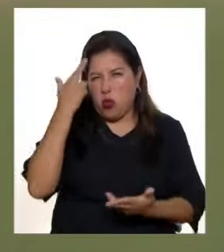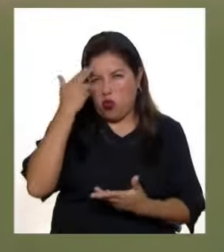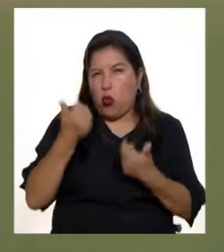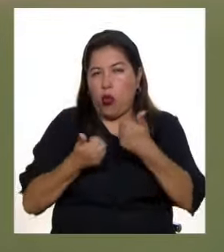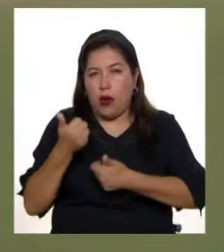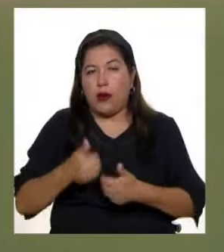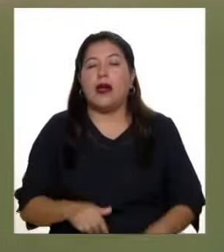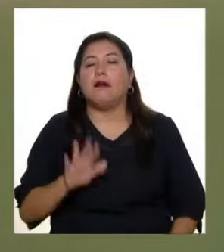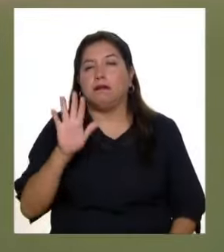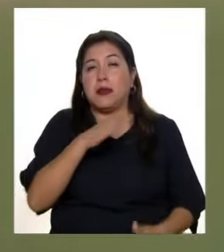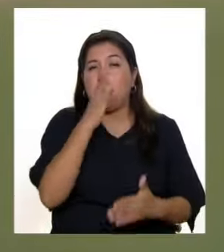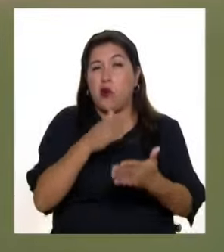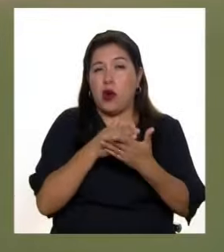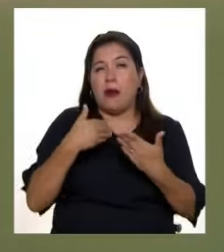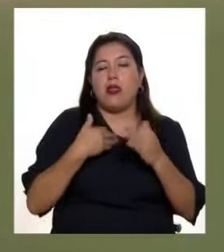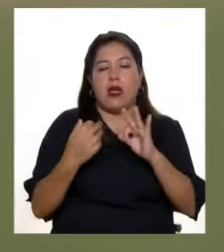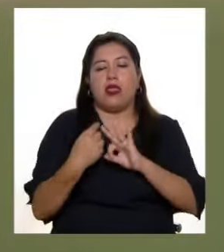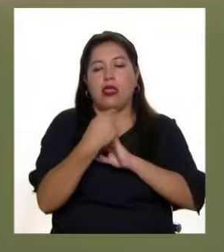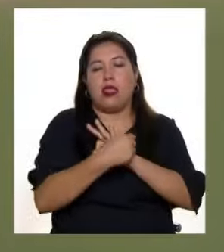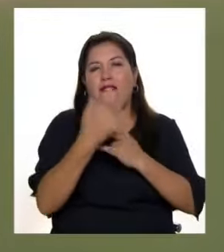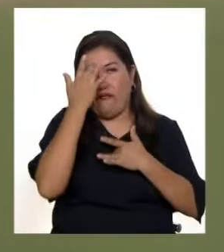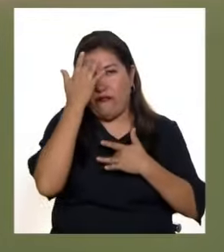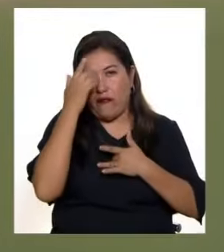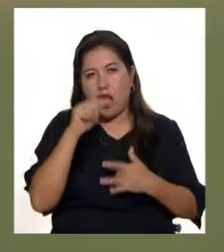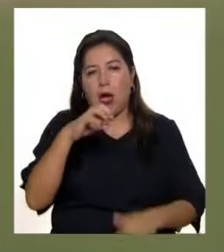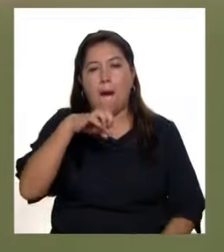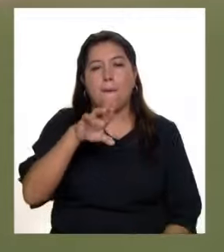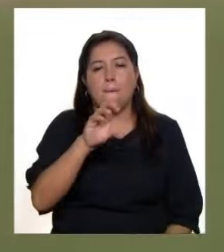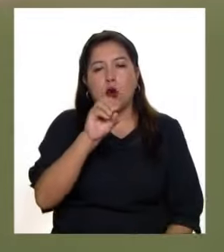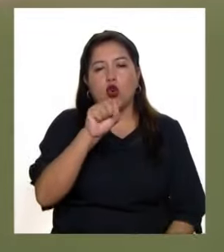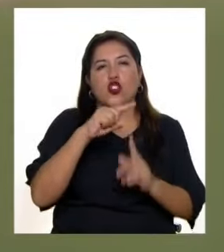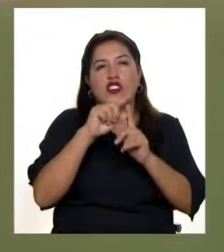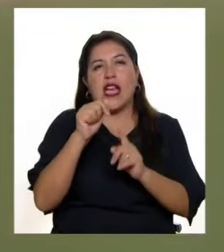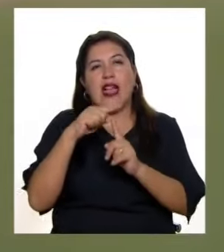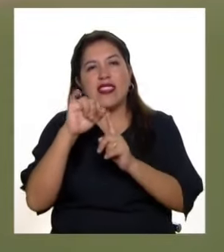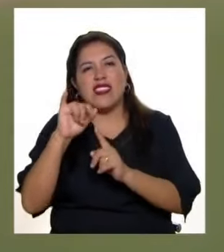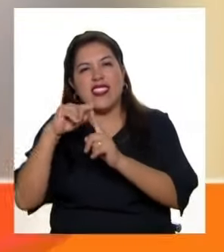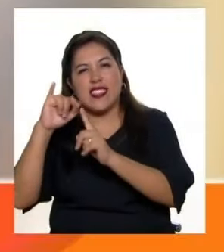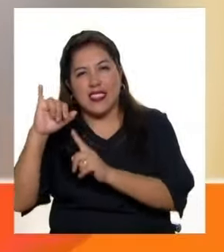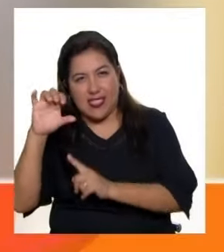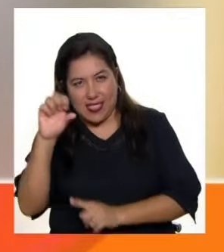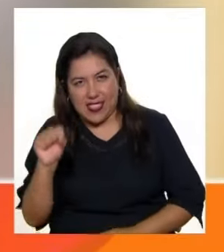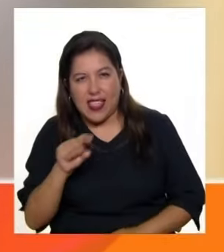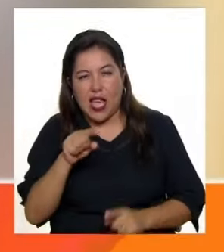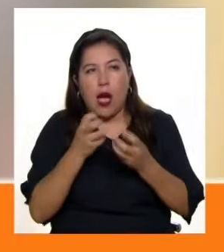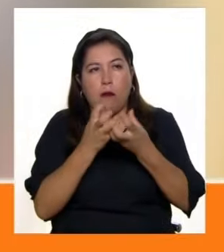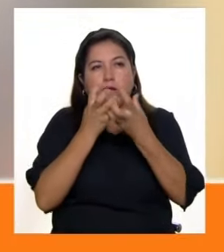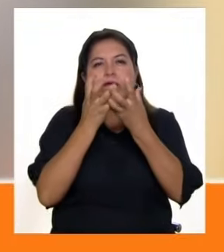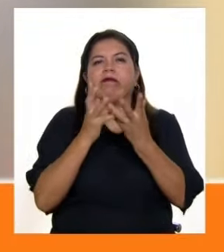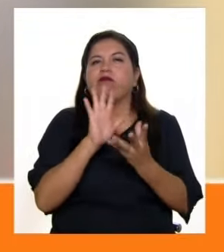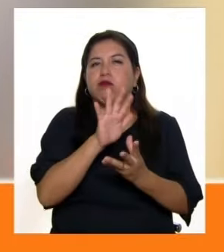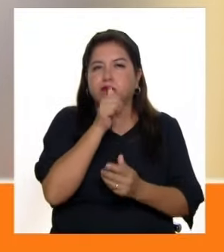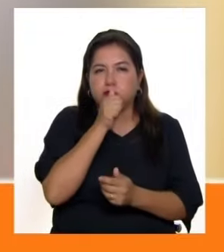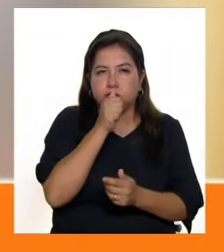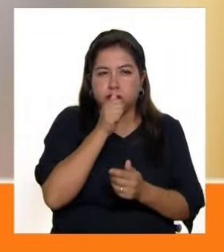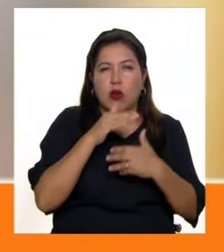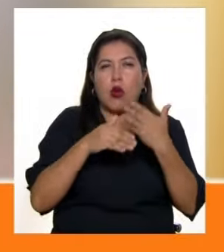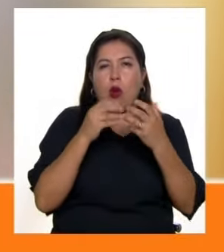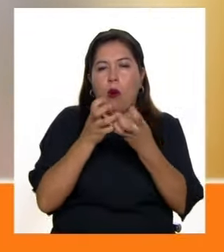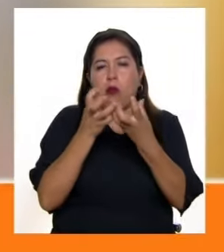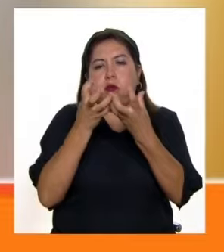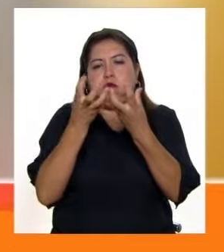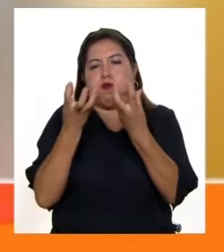tres enfermedades importantes. Primero es la prostatitis, que es la inflamación de dicha glándula. Segundo, la hiperplasia, que es el